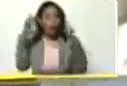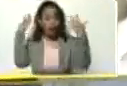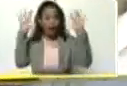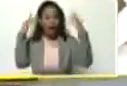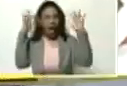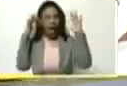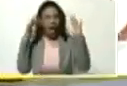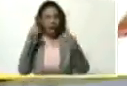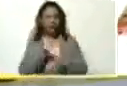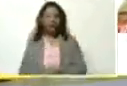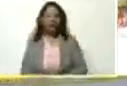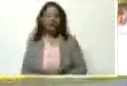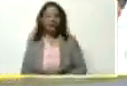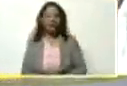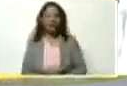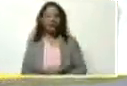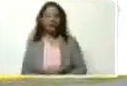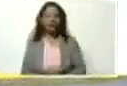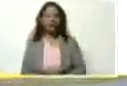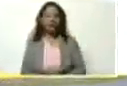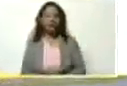Estado Miranda,